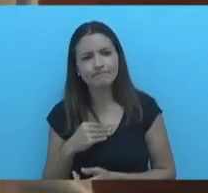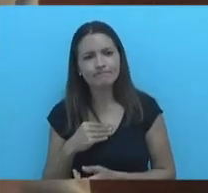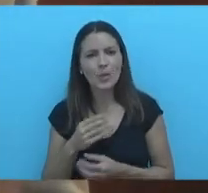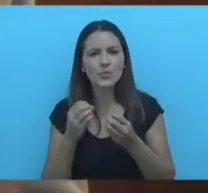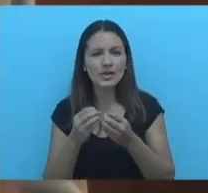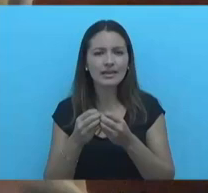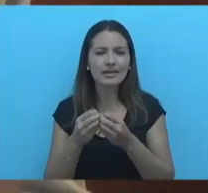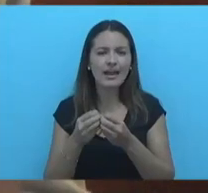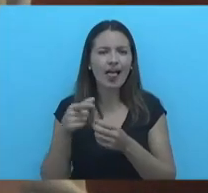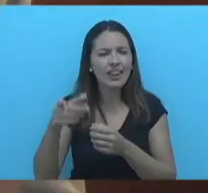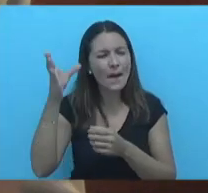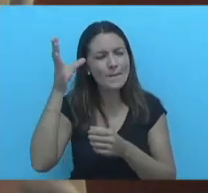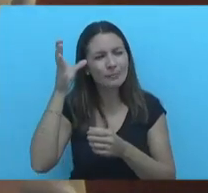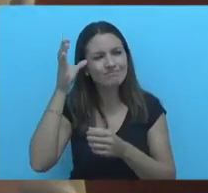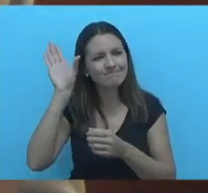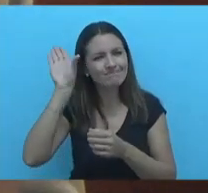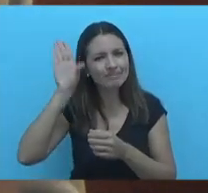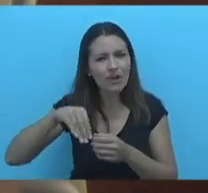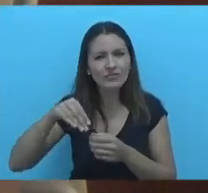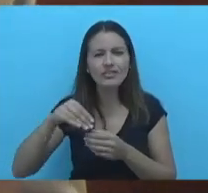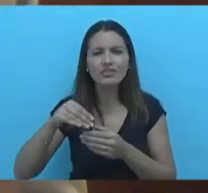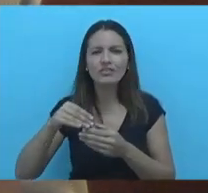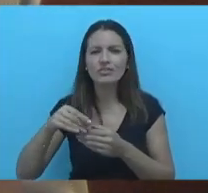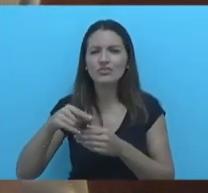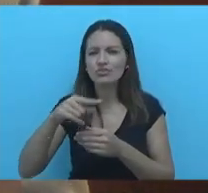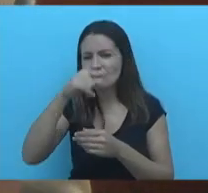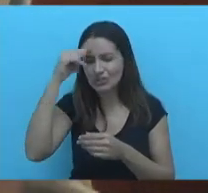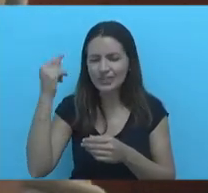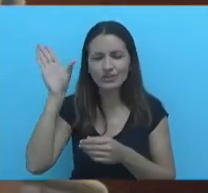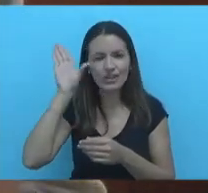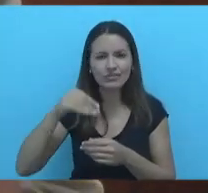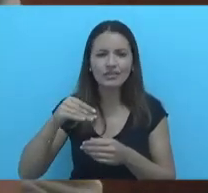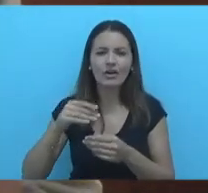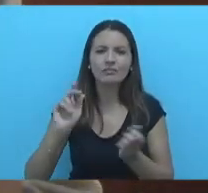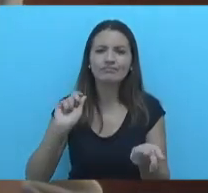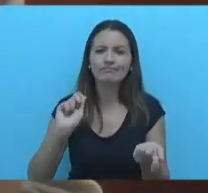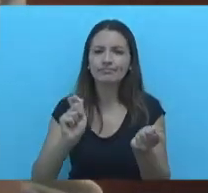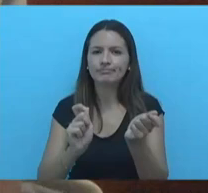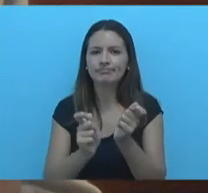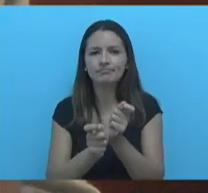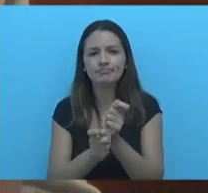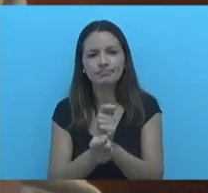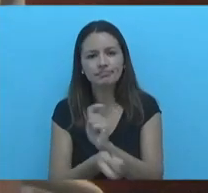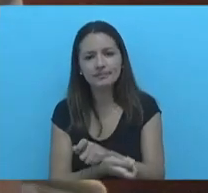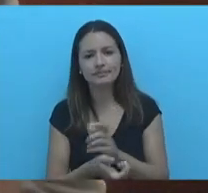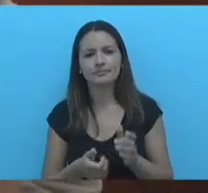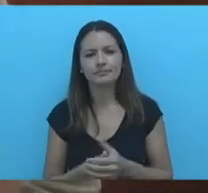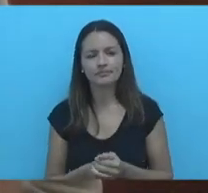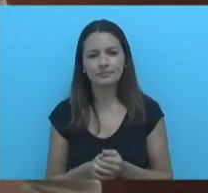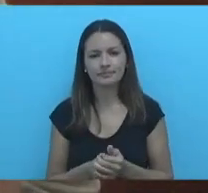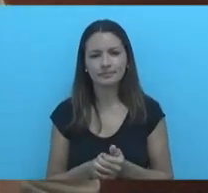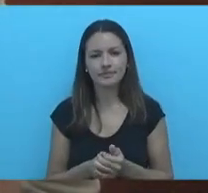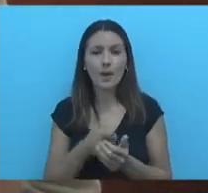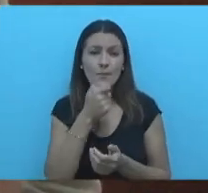principio empezamos justamente a ir construyendo esta realidad de una fábrica, de un ferrocarril argentino